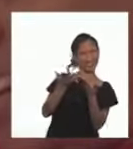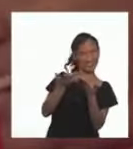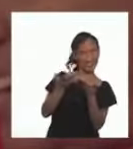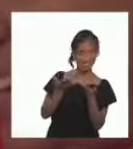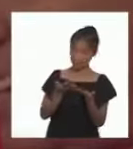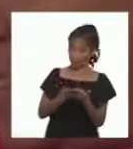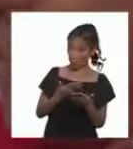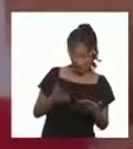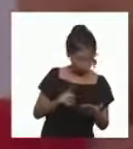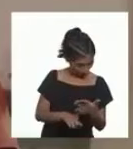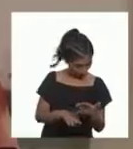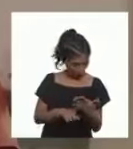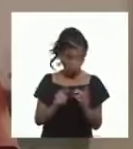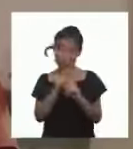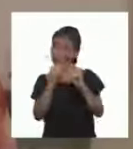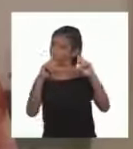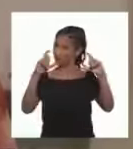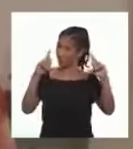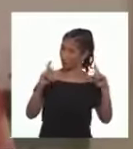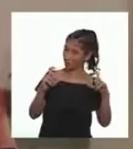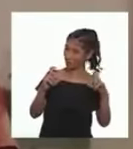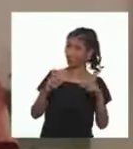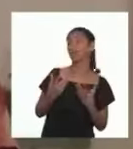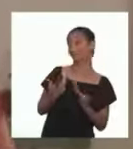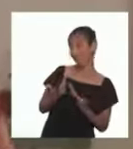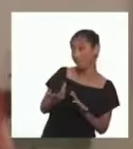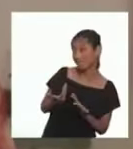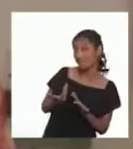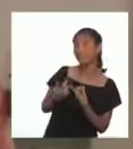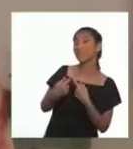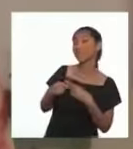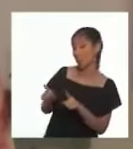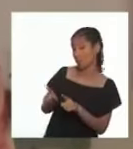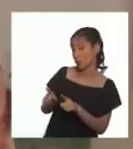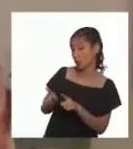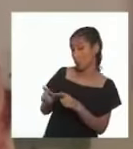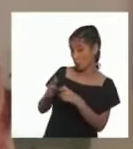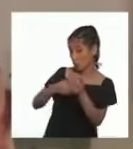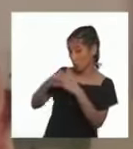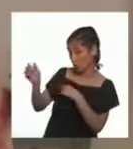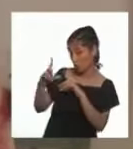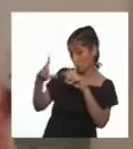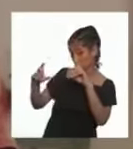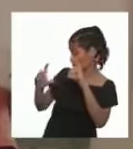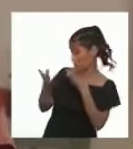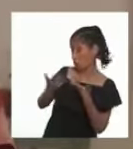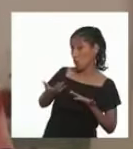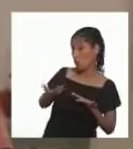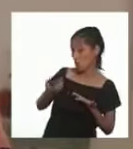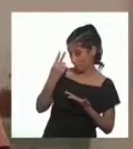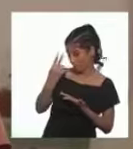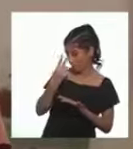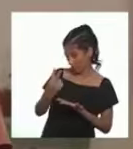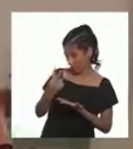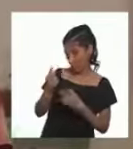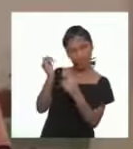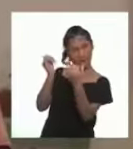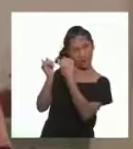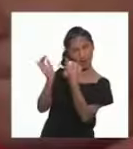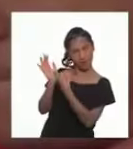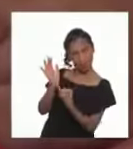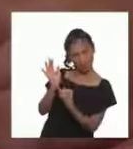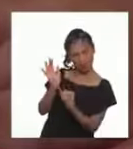¿Tu objeto especial en una foto? Sí, pero no es cualquier foto, Calcetín. Mira bien la